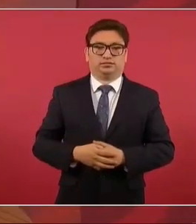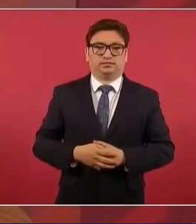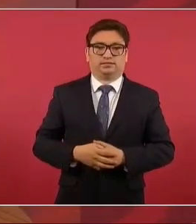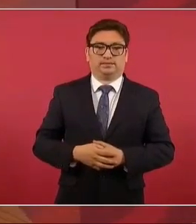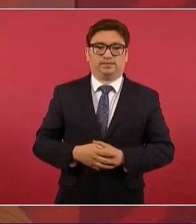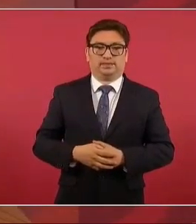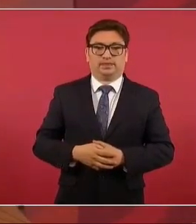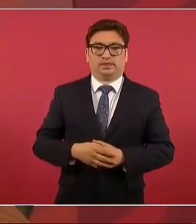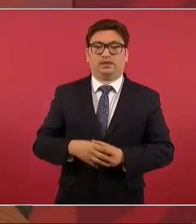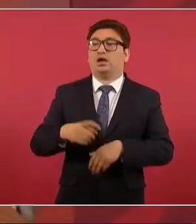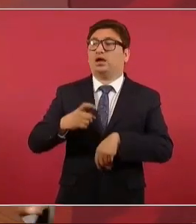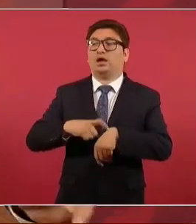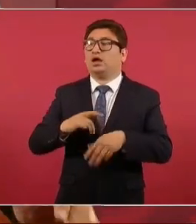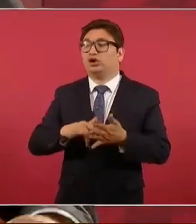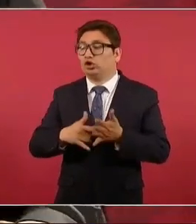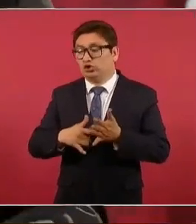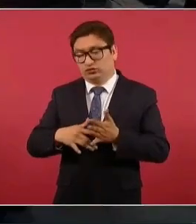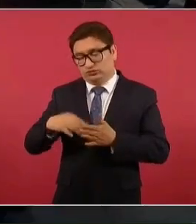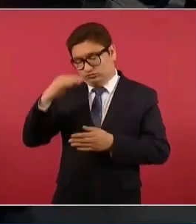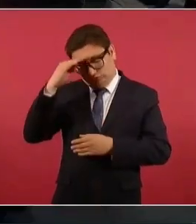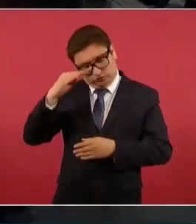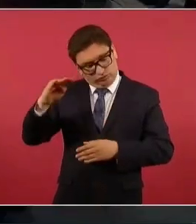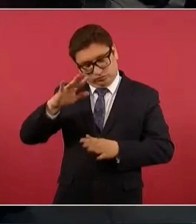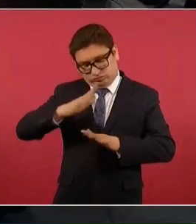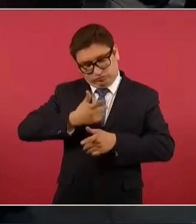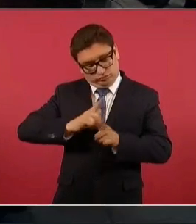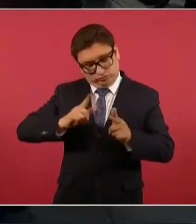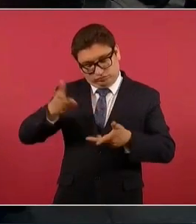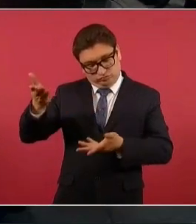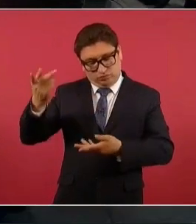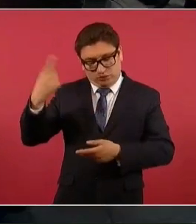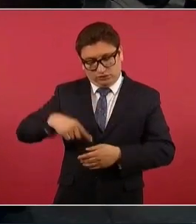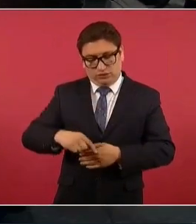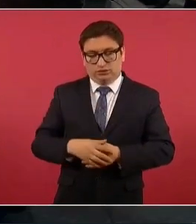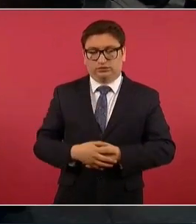¿Qué horas son las que usted quiera que sean, señor?